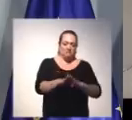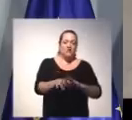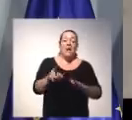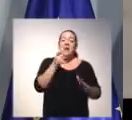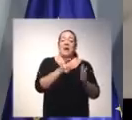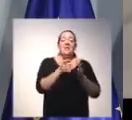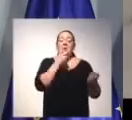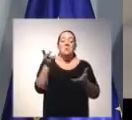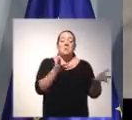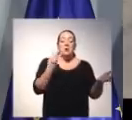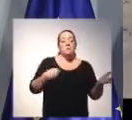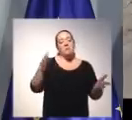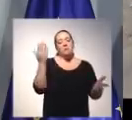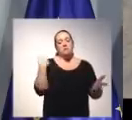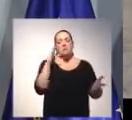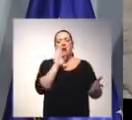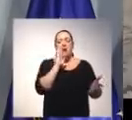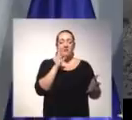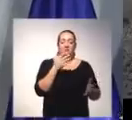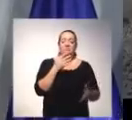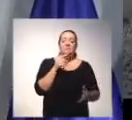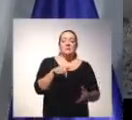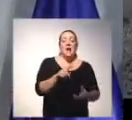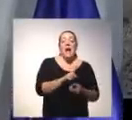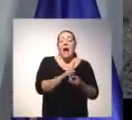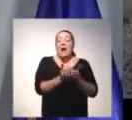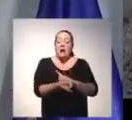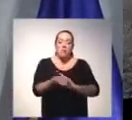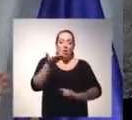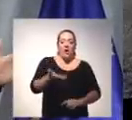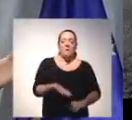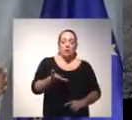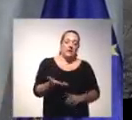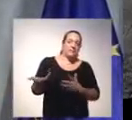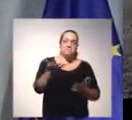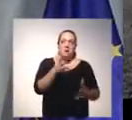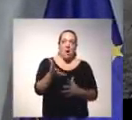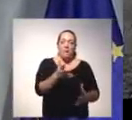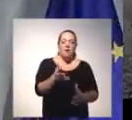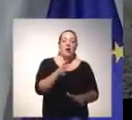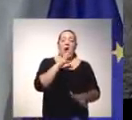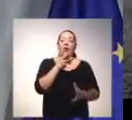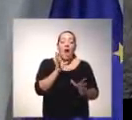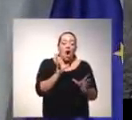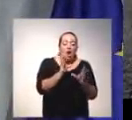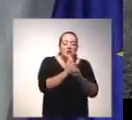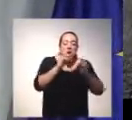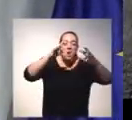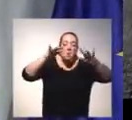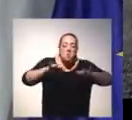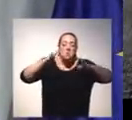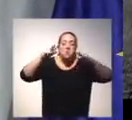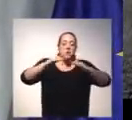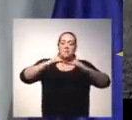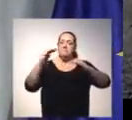calidad de aire, como les decía, tenemos un cambio relativamente importante. Tenemos una menor concentración de partículas